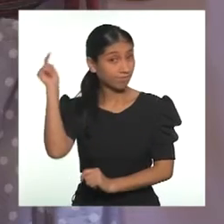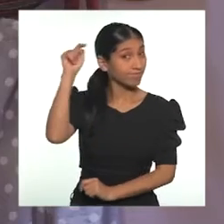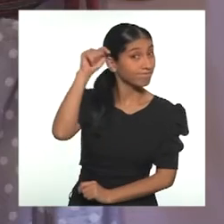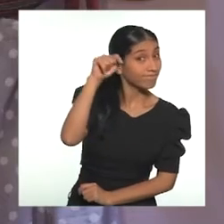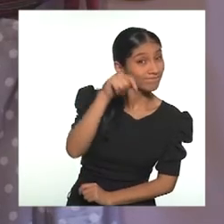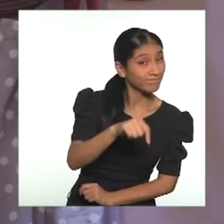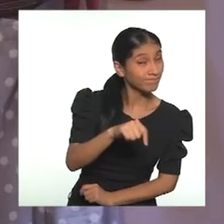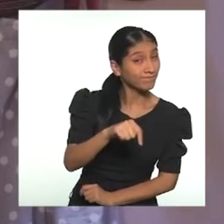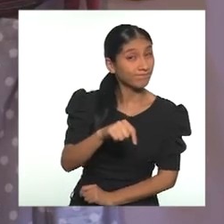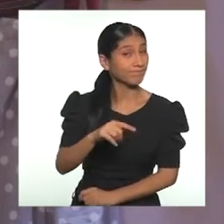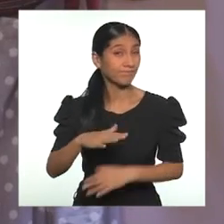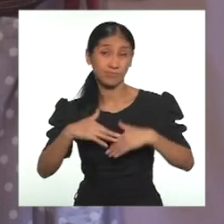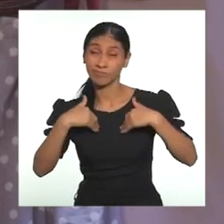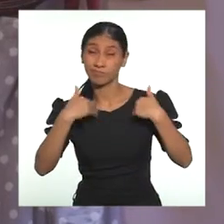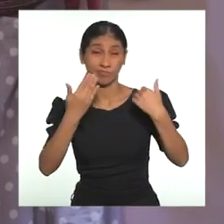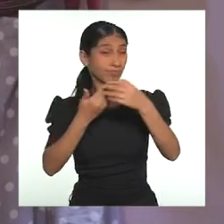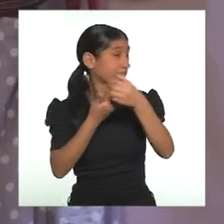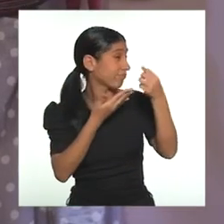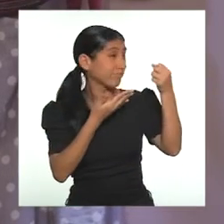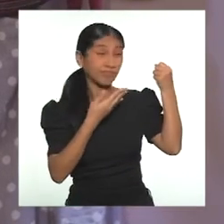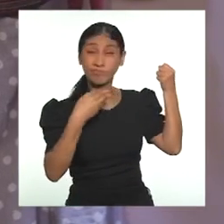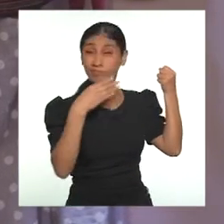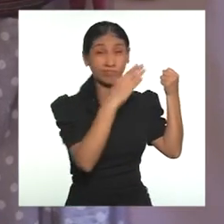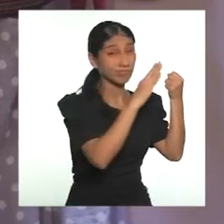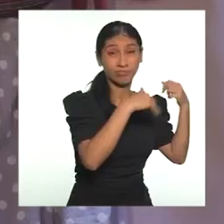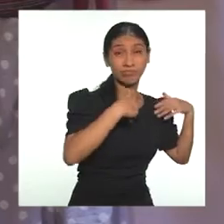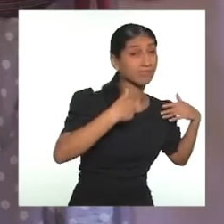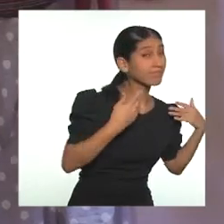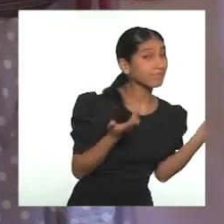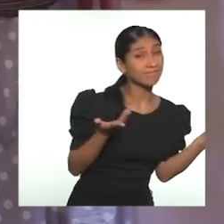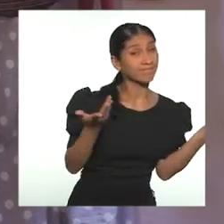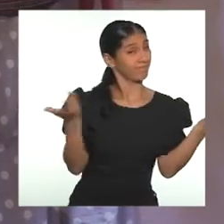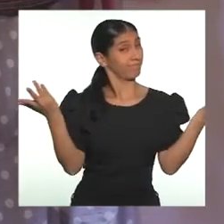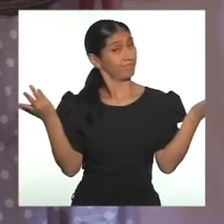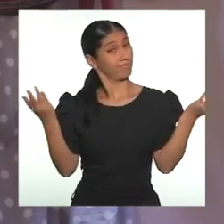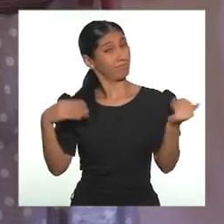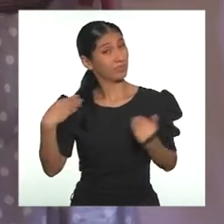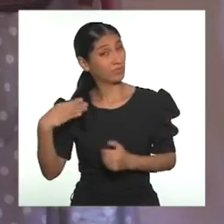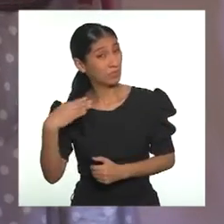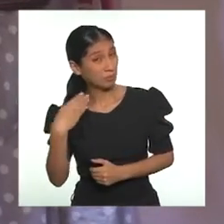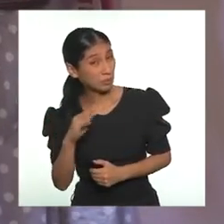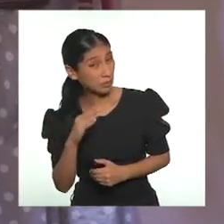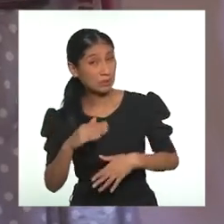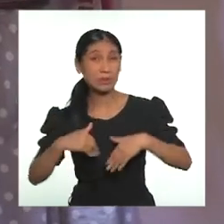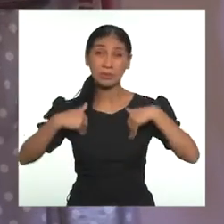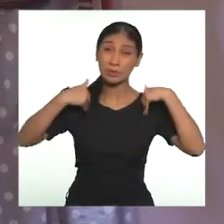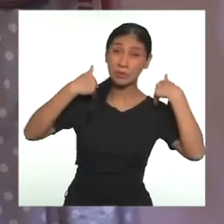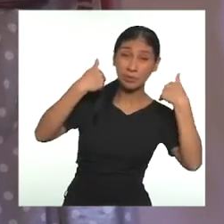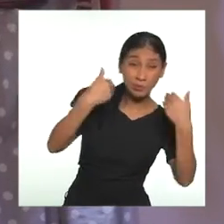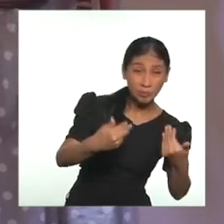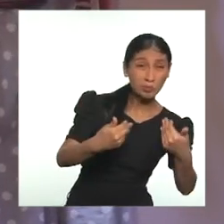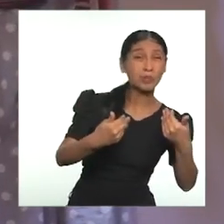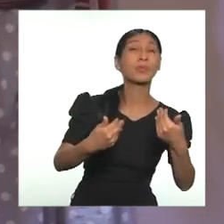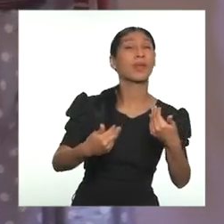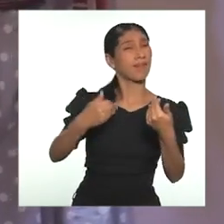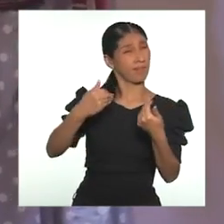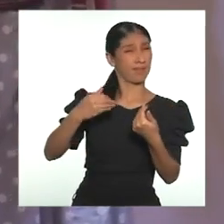Hasta que venga, no podremos guardar el pescado en la refrigeradora. ¡Y se puede